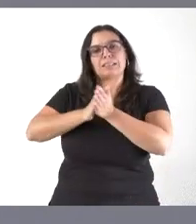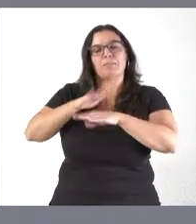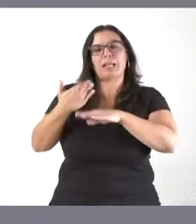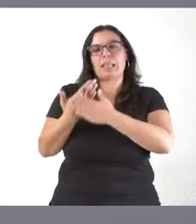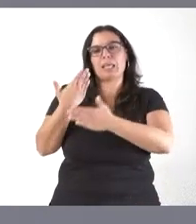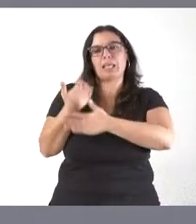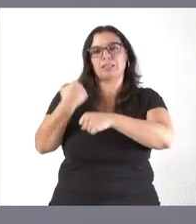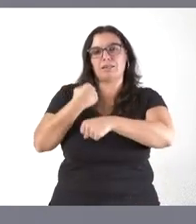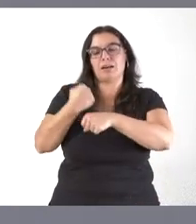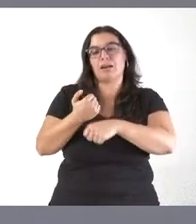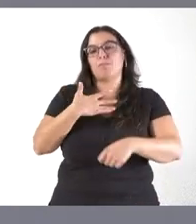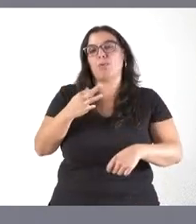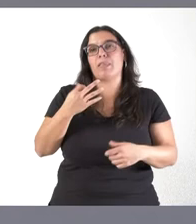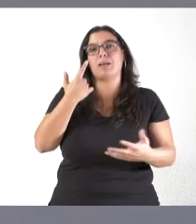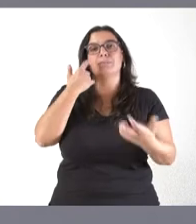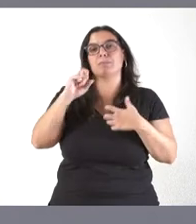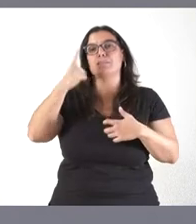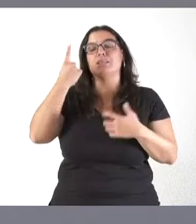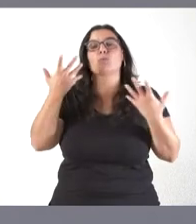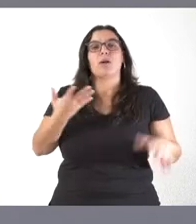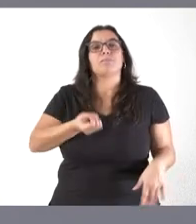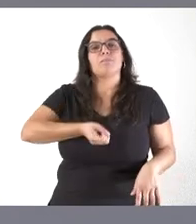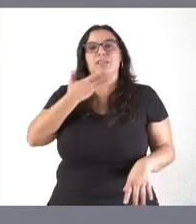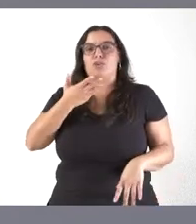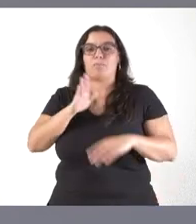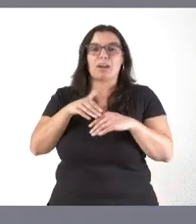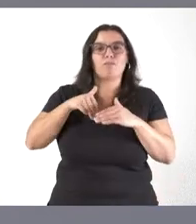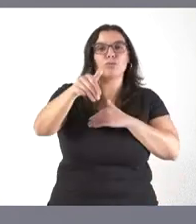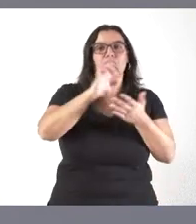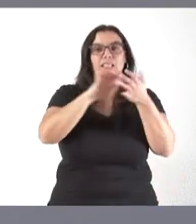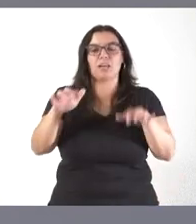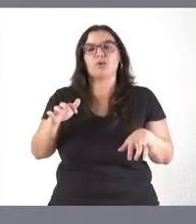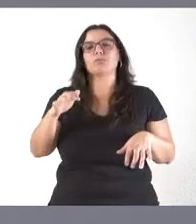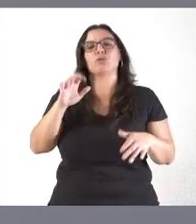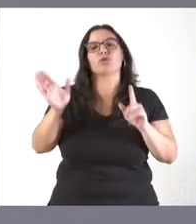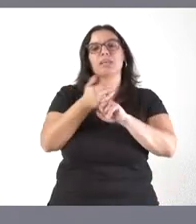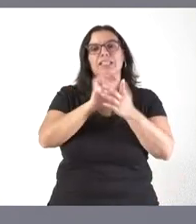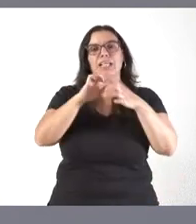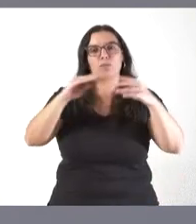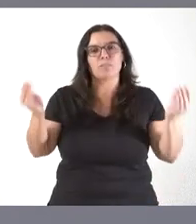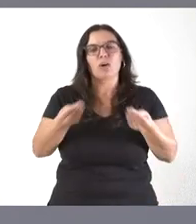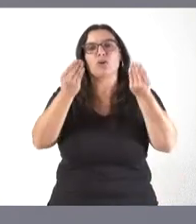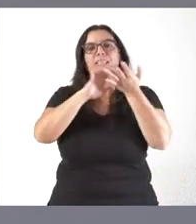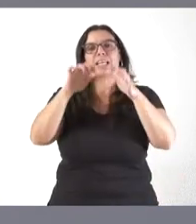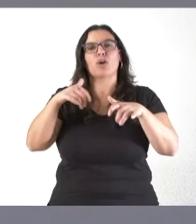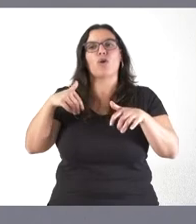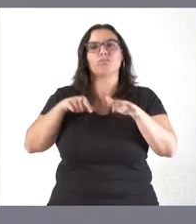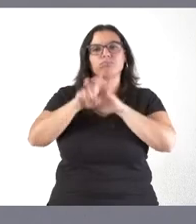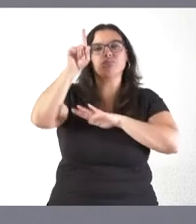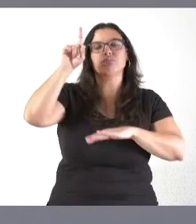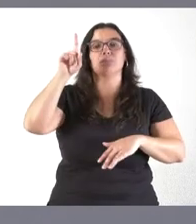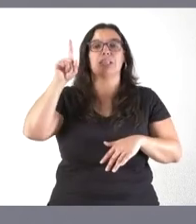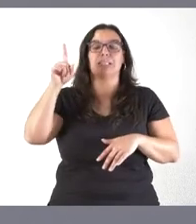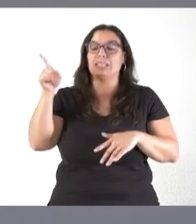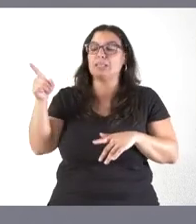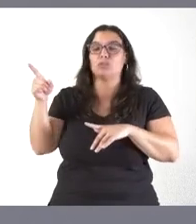quizá la que más nos une La pasión por el futuro de Castilla y león por tener una Castilla y león mejor una Castilla y león más próspera Y a partir